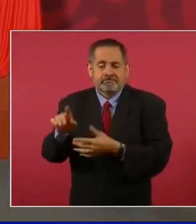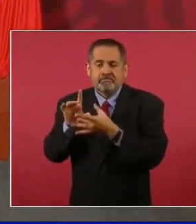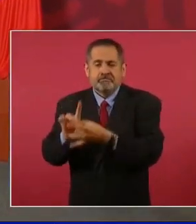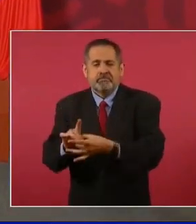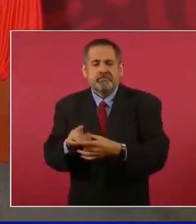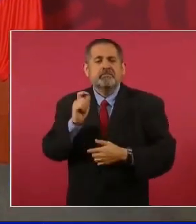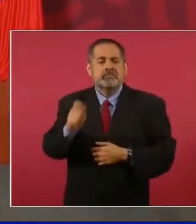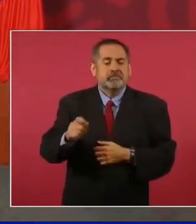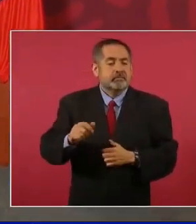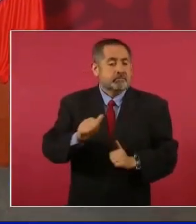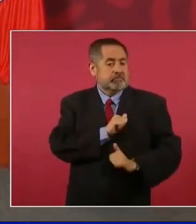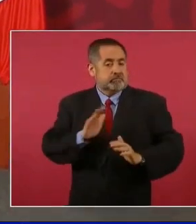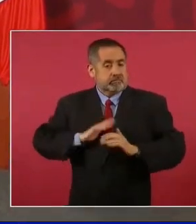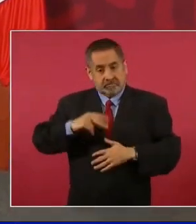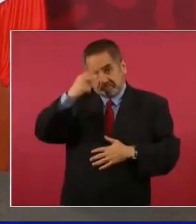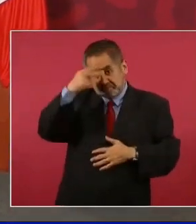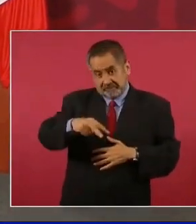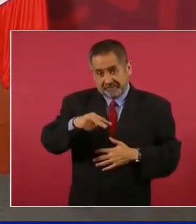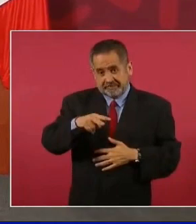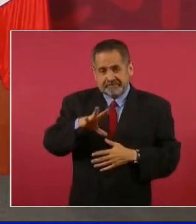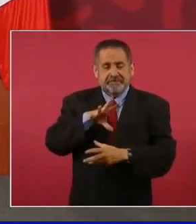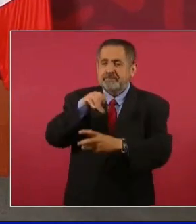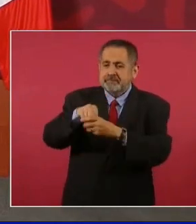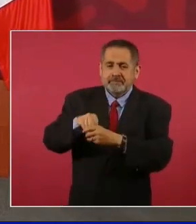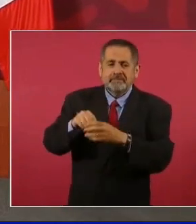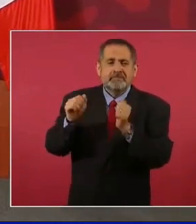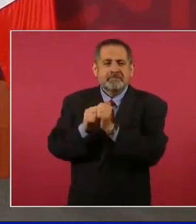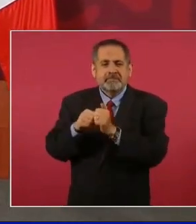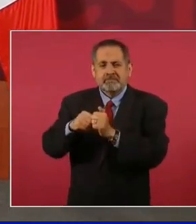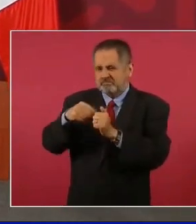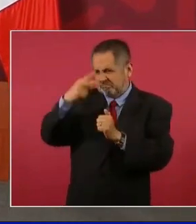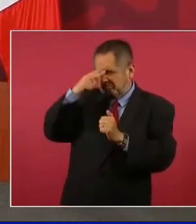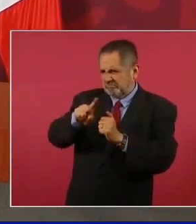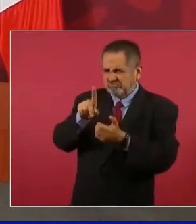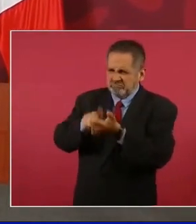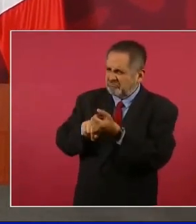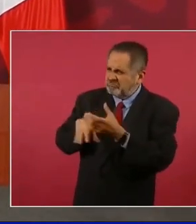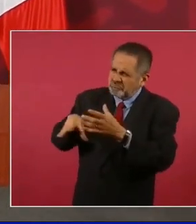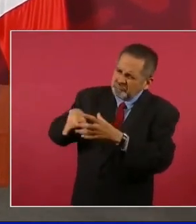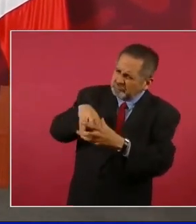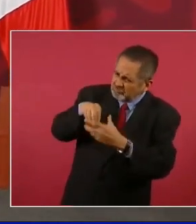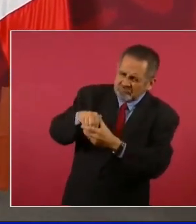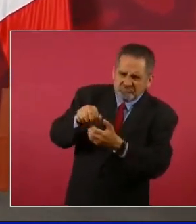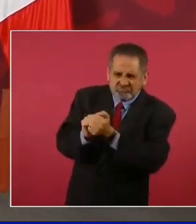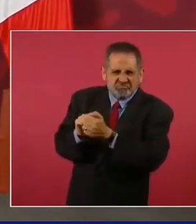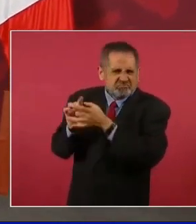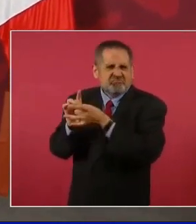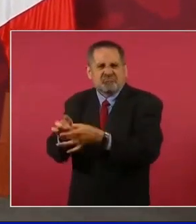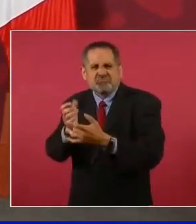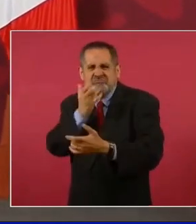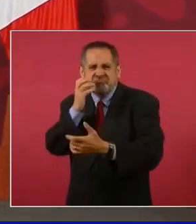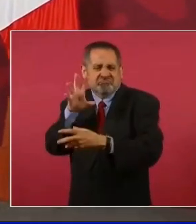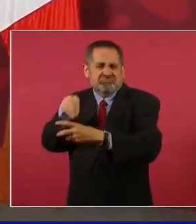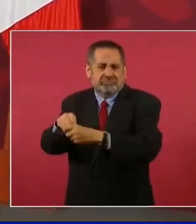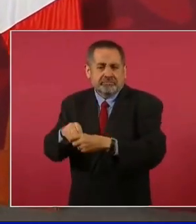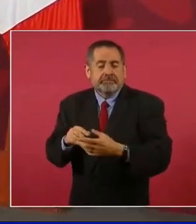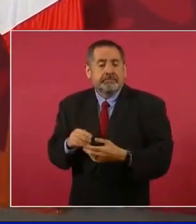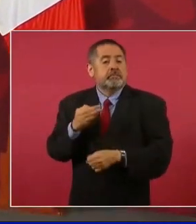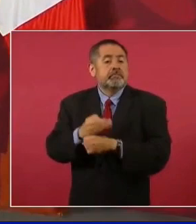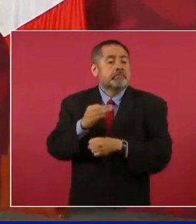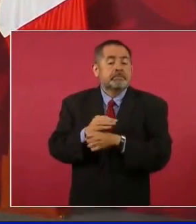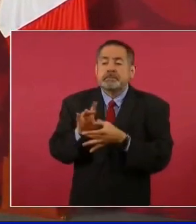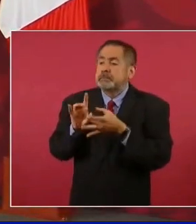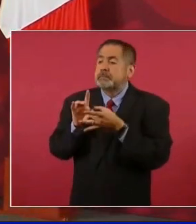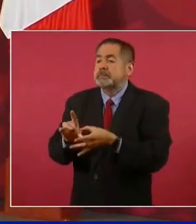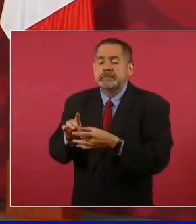porque el ejército mexicano es parte del México profundo. ¿Y por qué se están vinculando más?